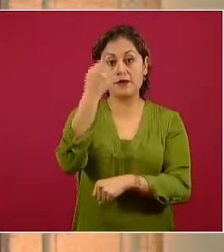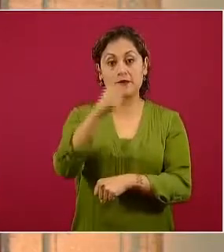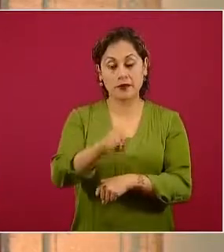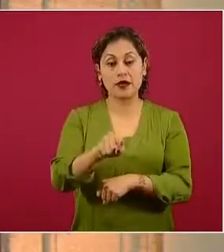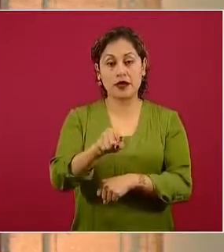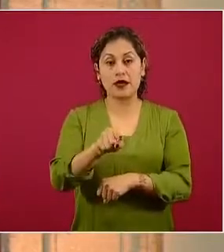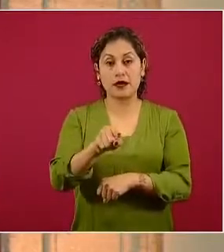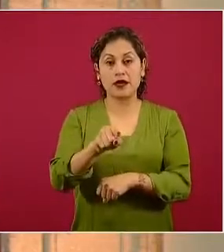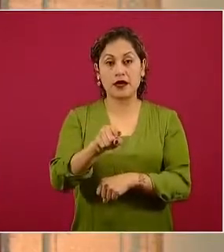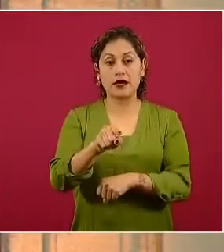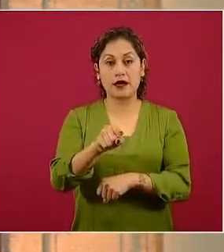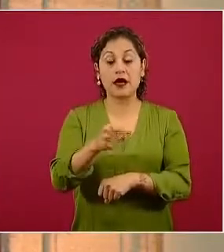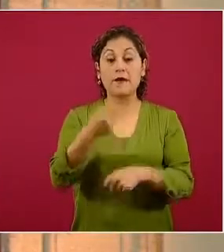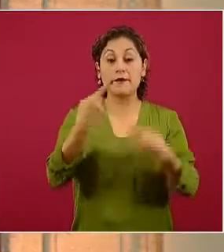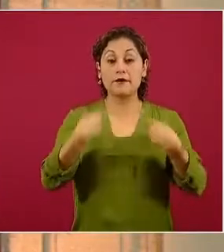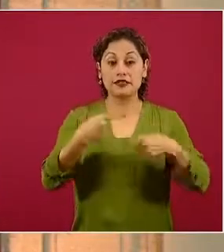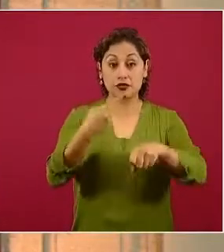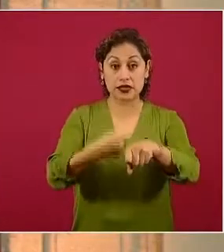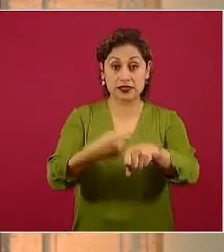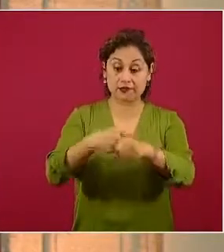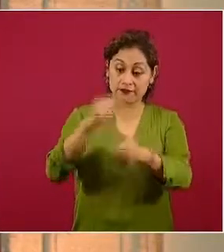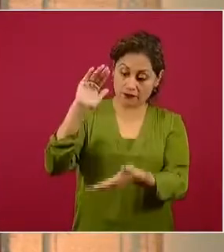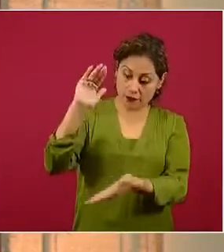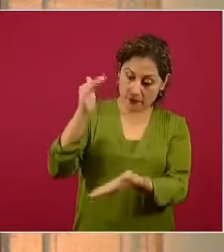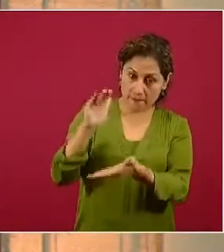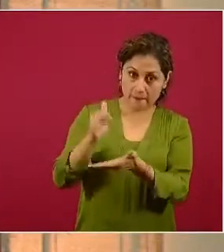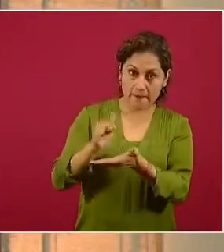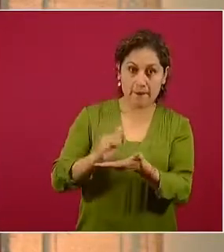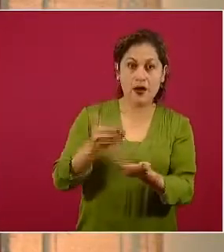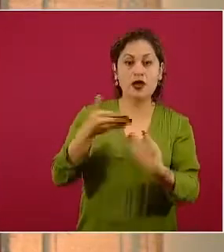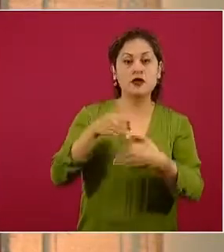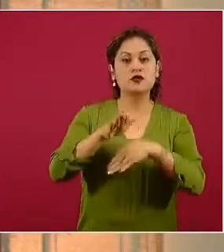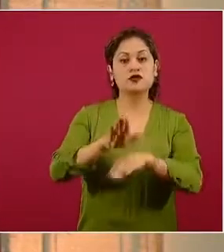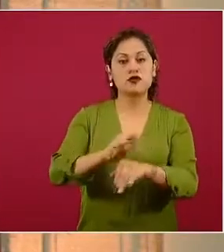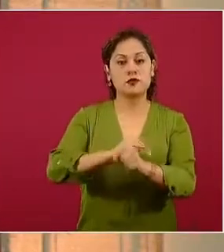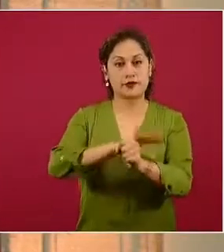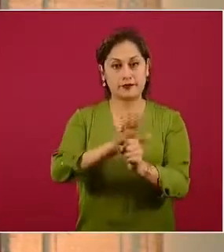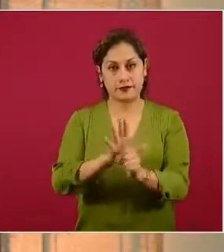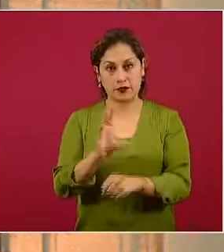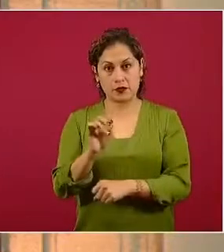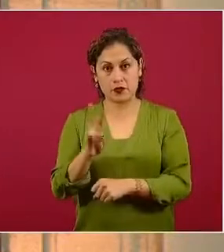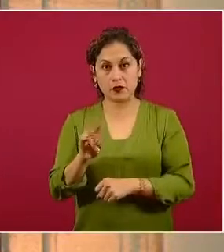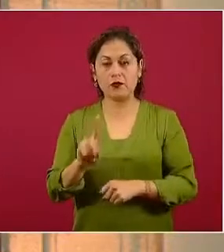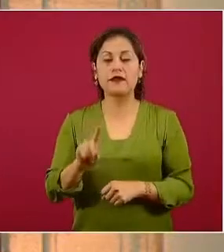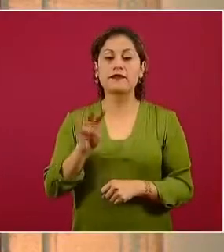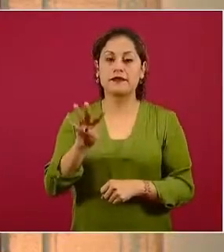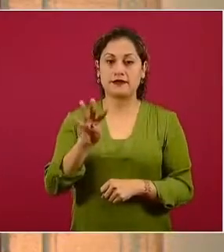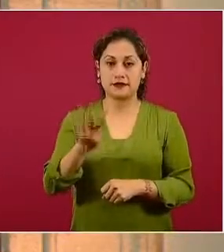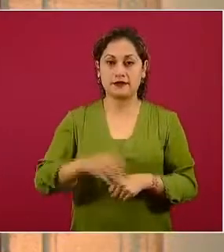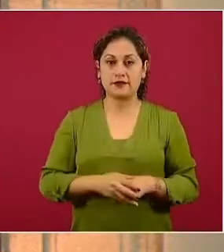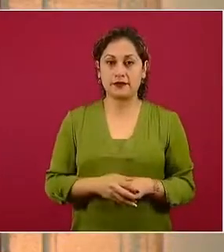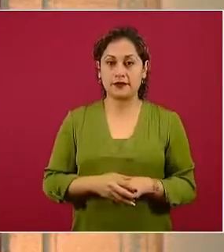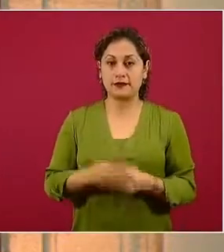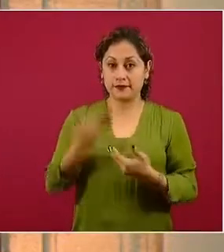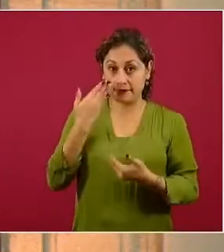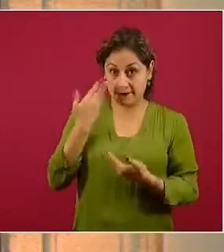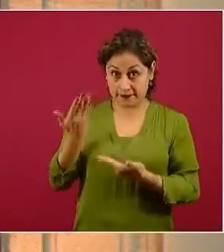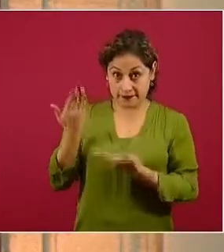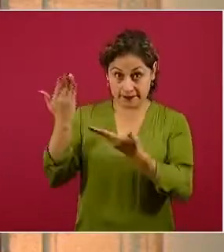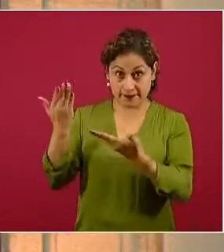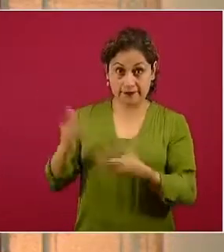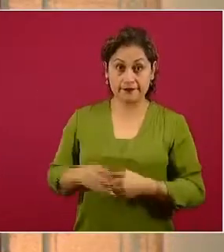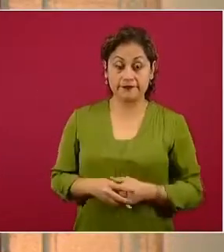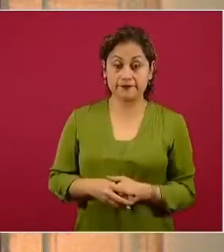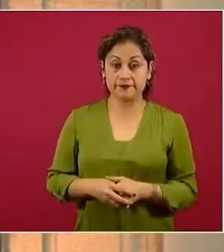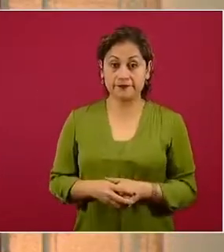de personas enfermas en relación a COVID-19. Si vemos la siguiente diapositiva, vamos